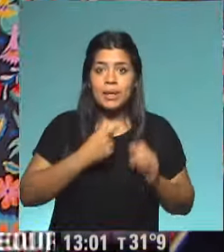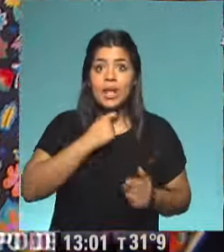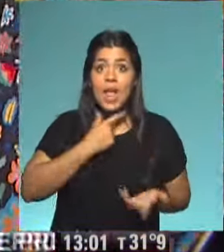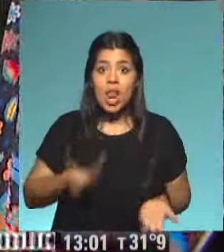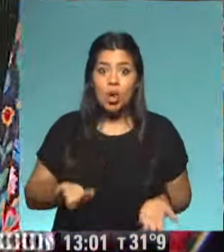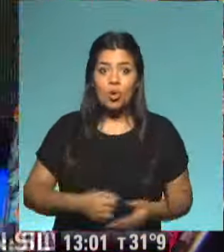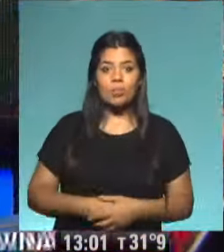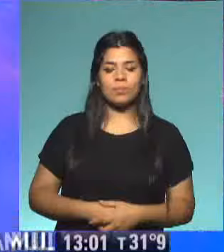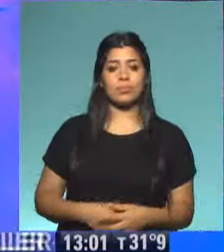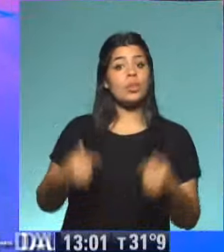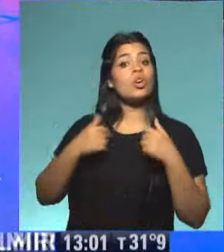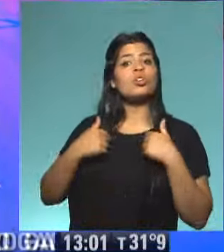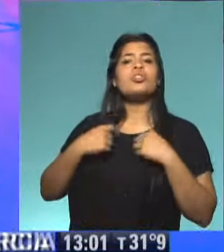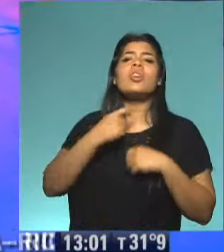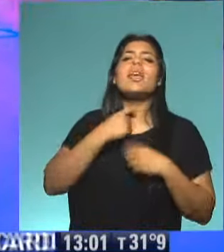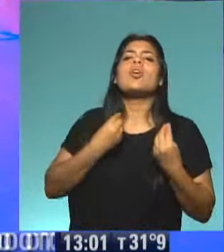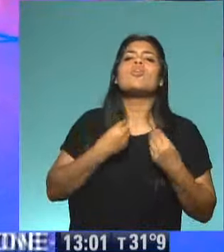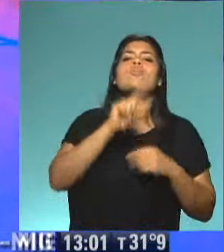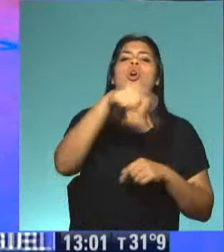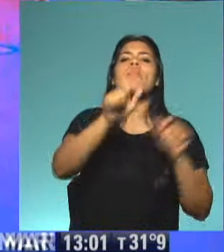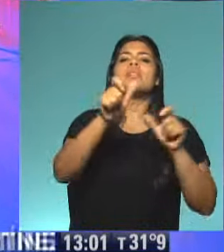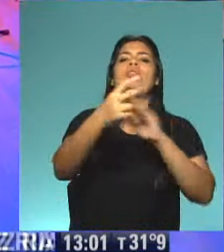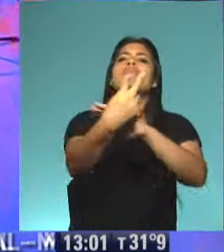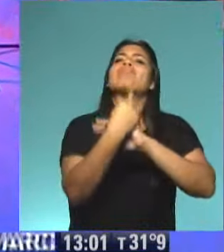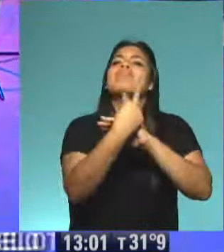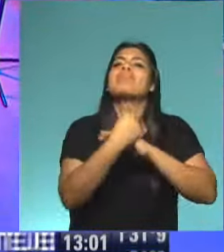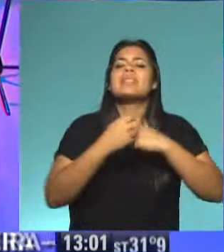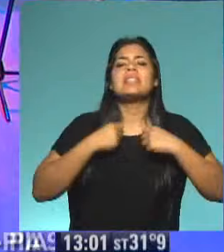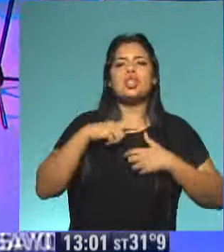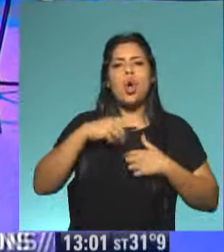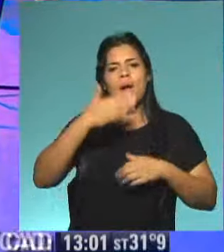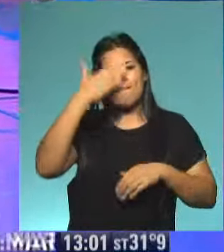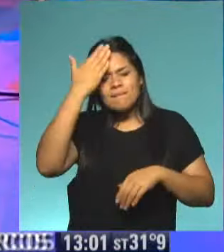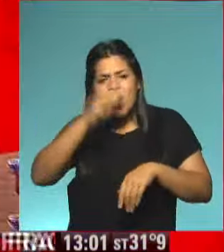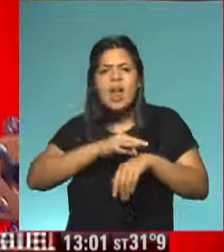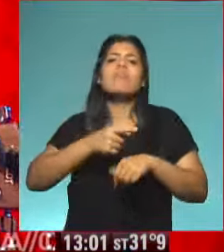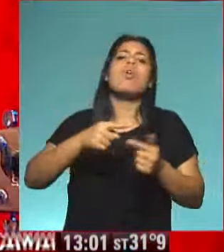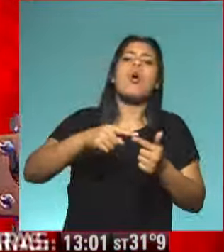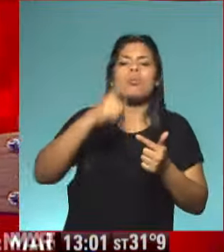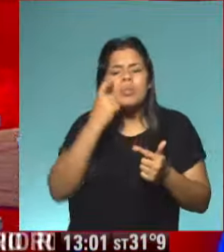Yo quiero que a mí me cuiden. Si me enfermo o estoy triste, porque yo quiero